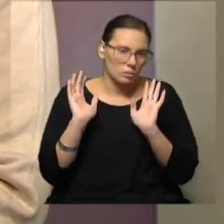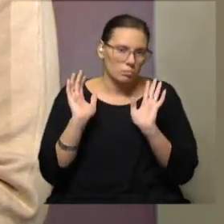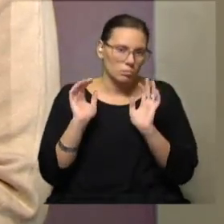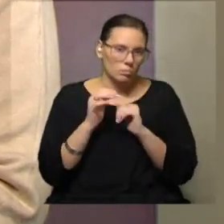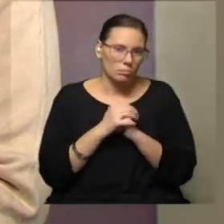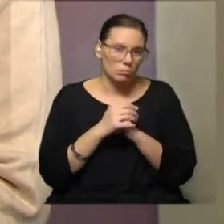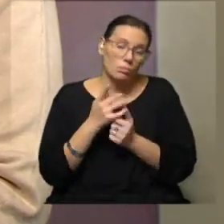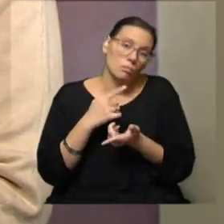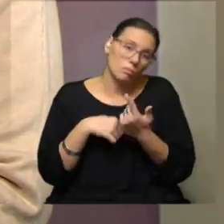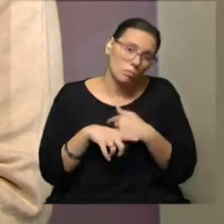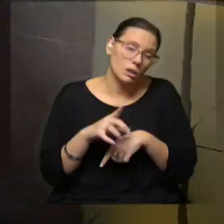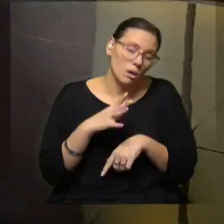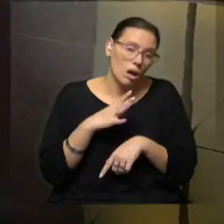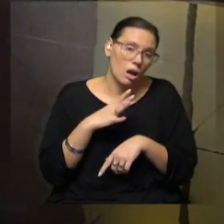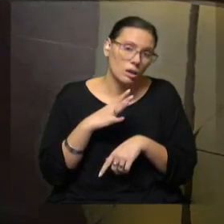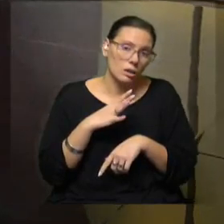pero hay